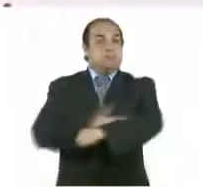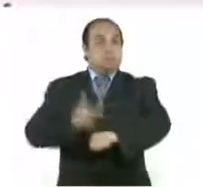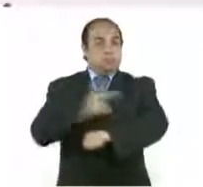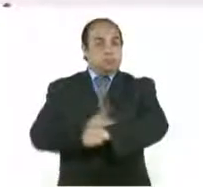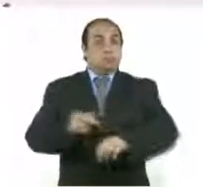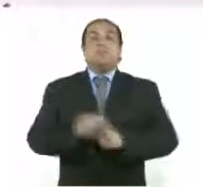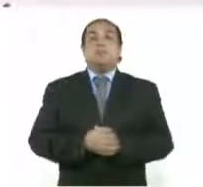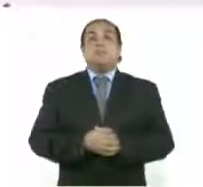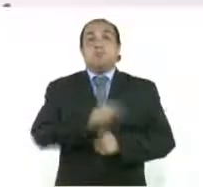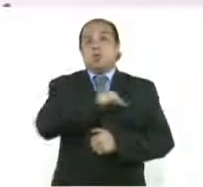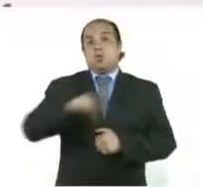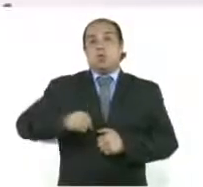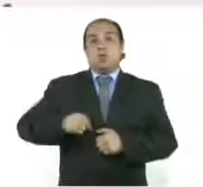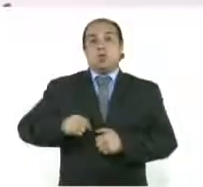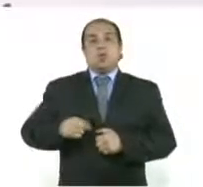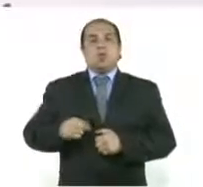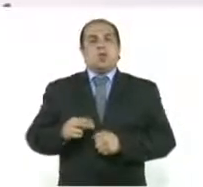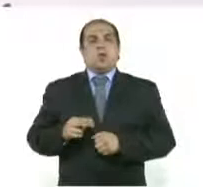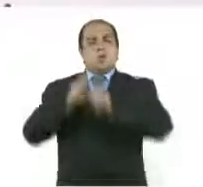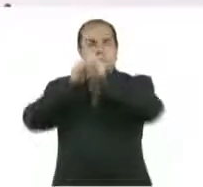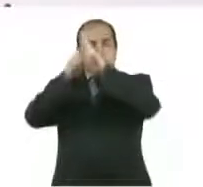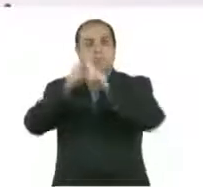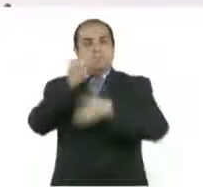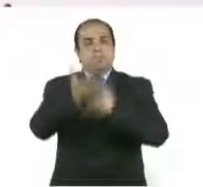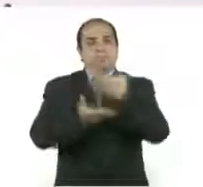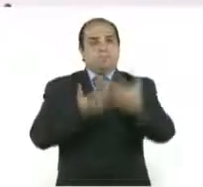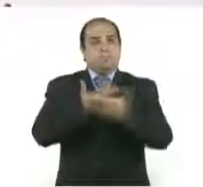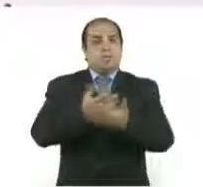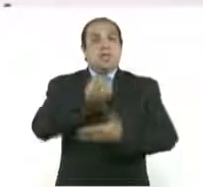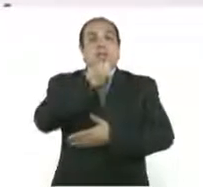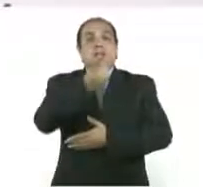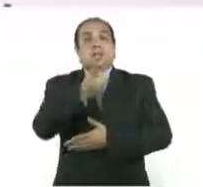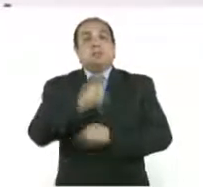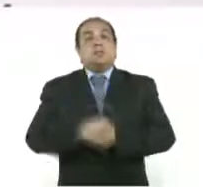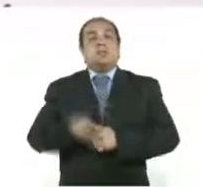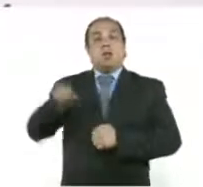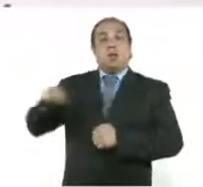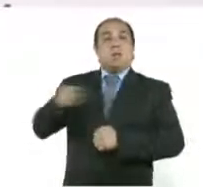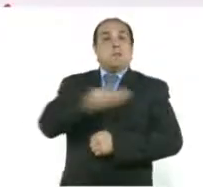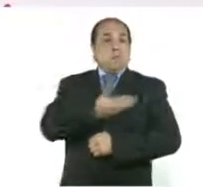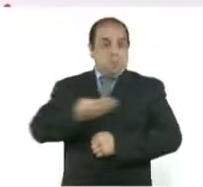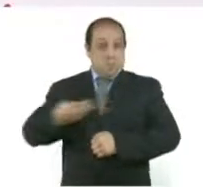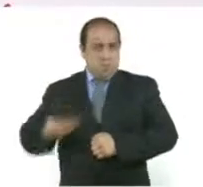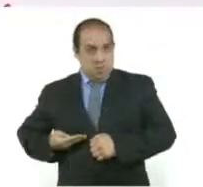un honor servirles y decirles siempre que el señor presidente